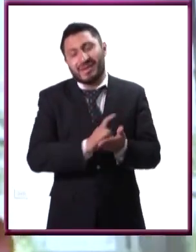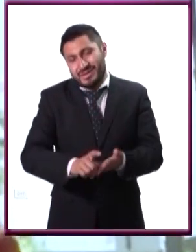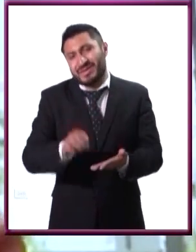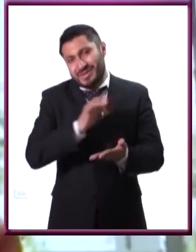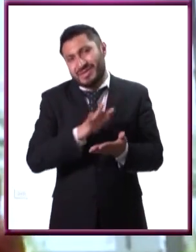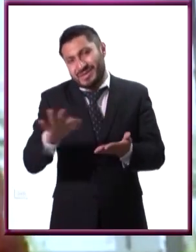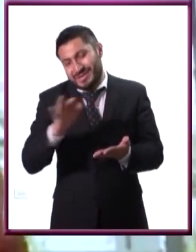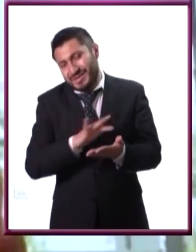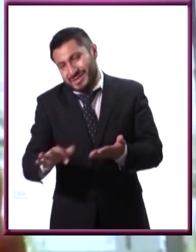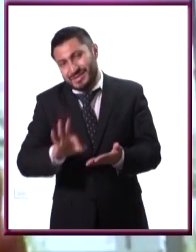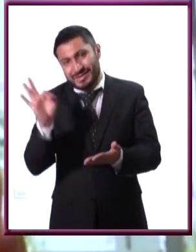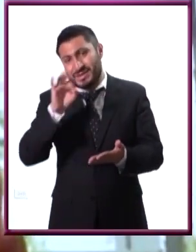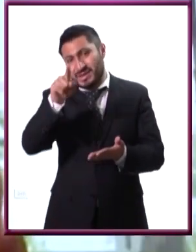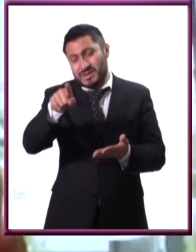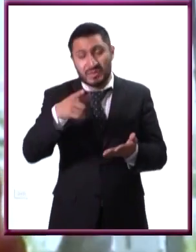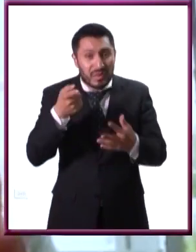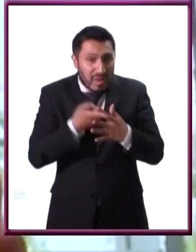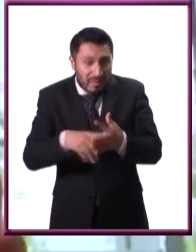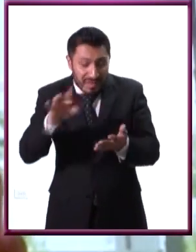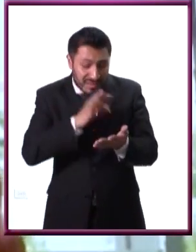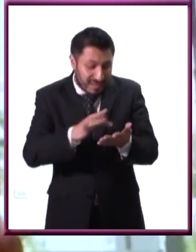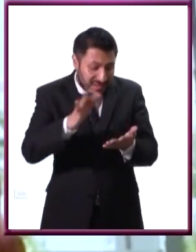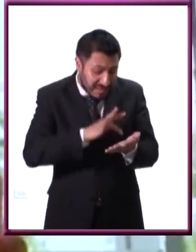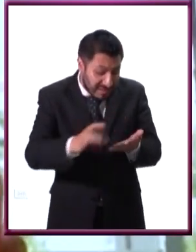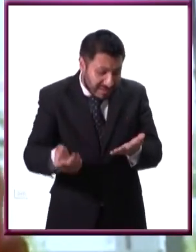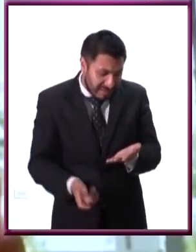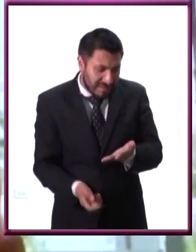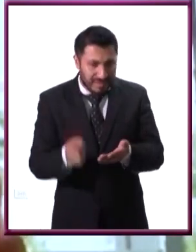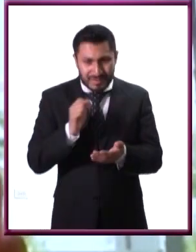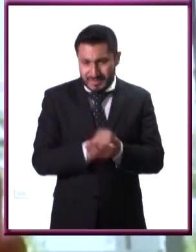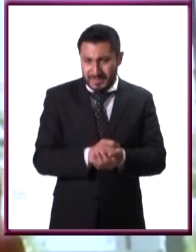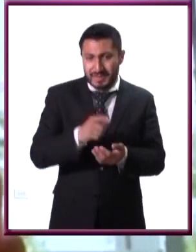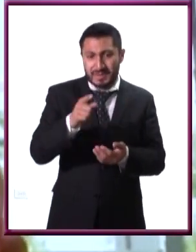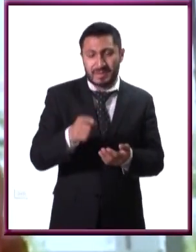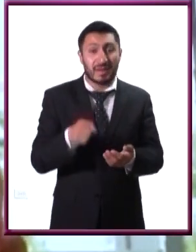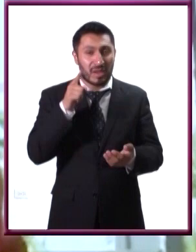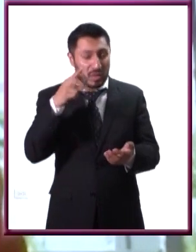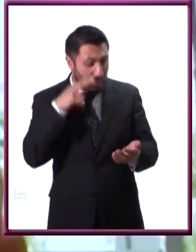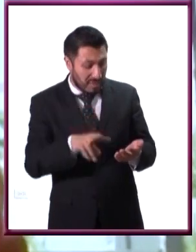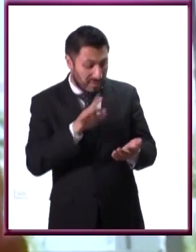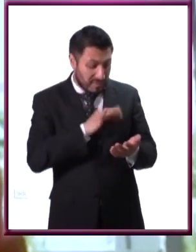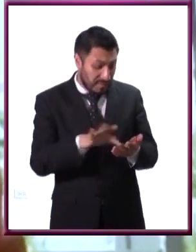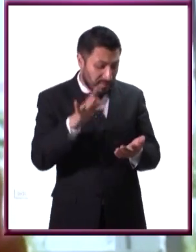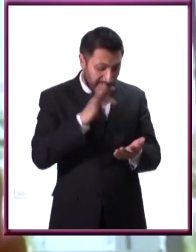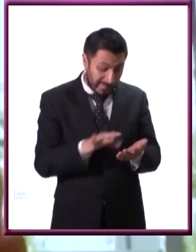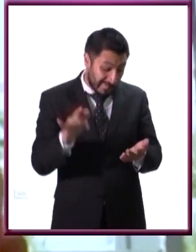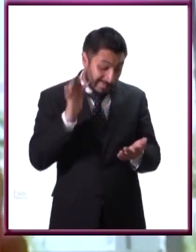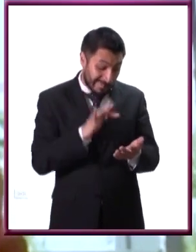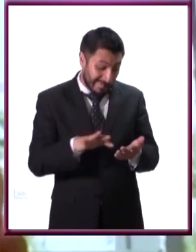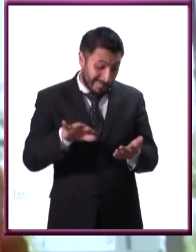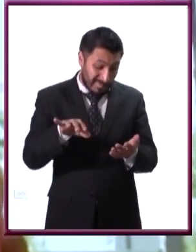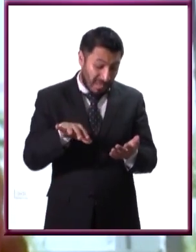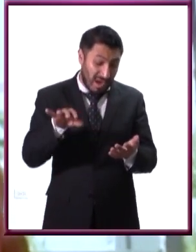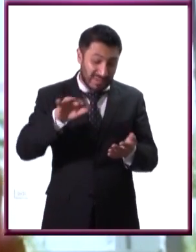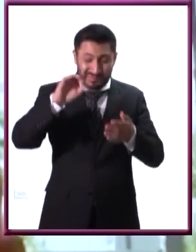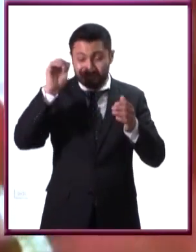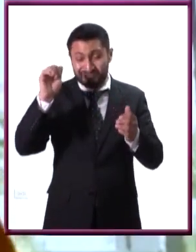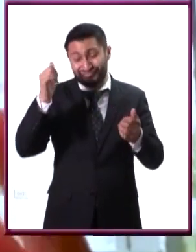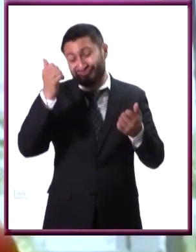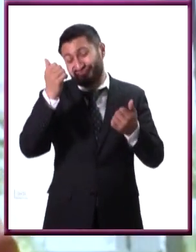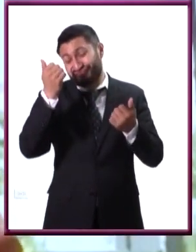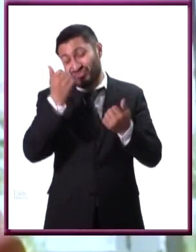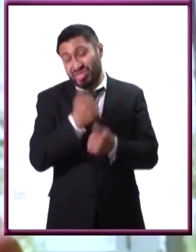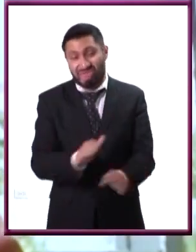este es un derecho del lector, que si un libro desde las primeras páginas, tú hablabas más o menos 10 páginas, no nos fascina, no nos transmite